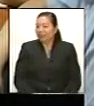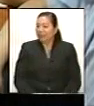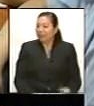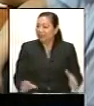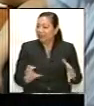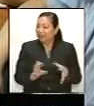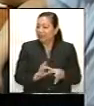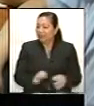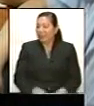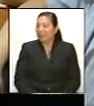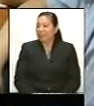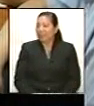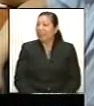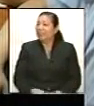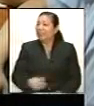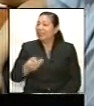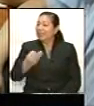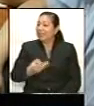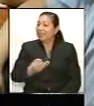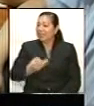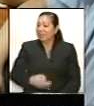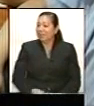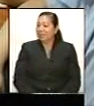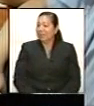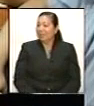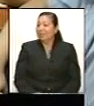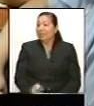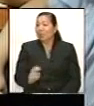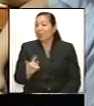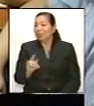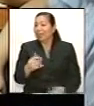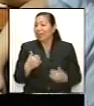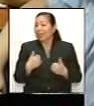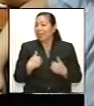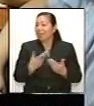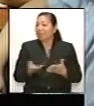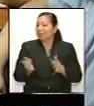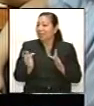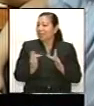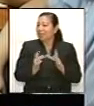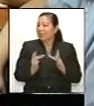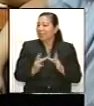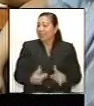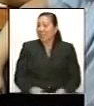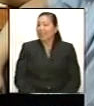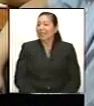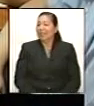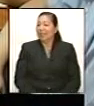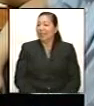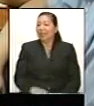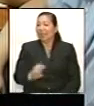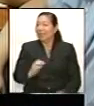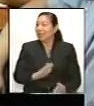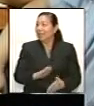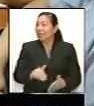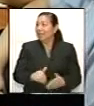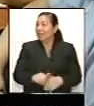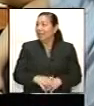unidad especializada para decirle, sí, mira, el usuario corresponde a tal entidad. Entonces, creo que ese, por